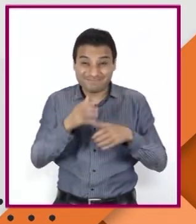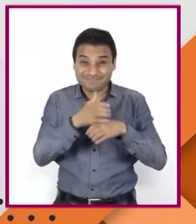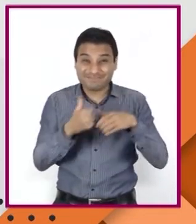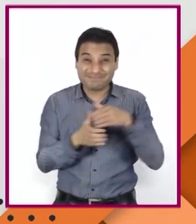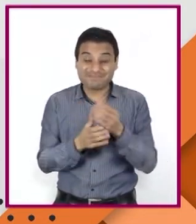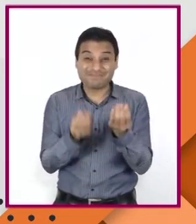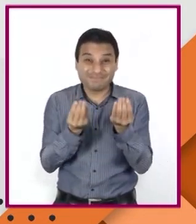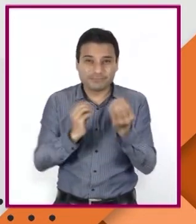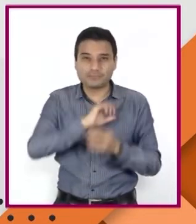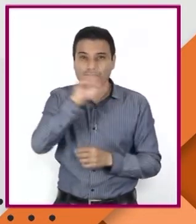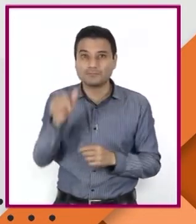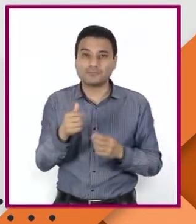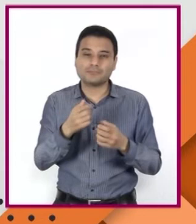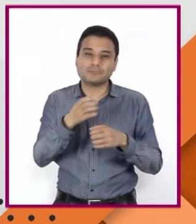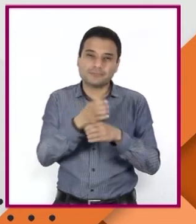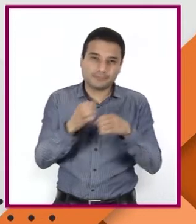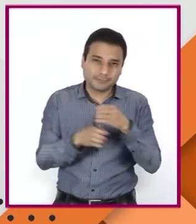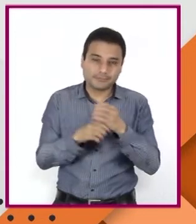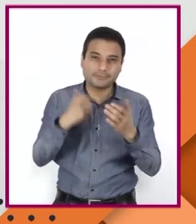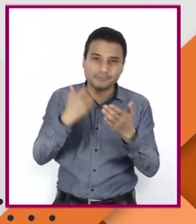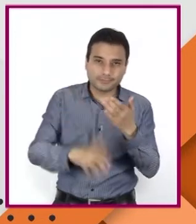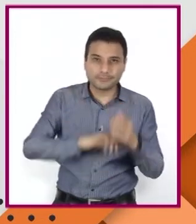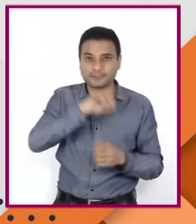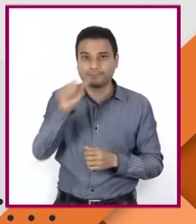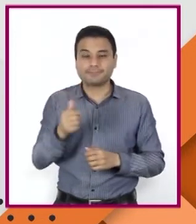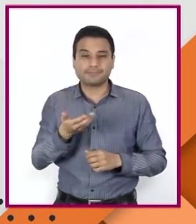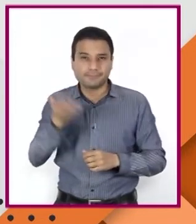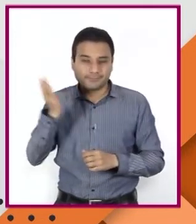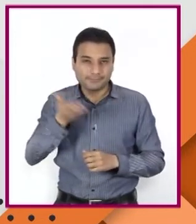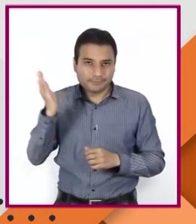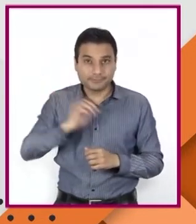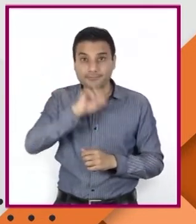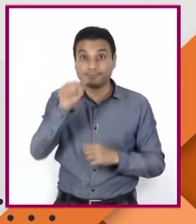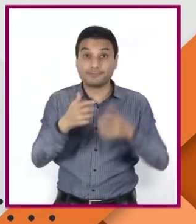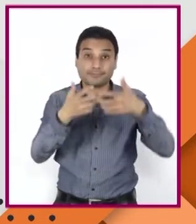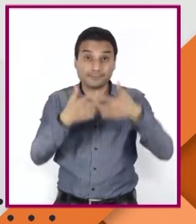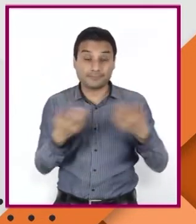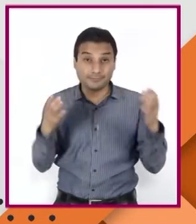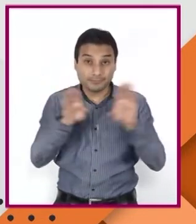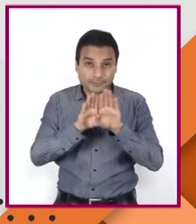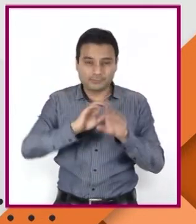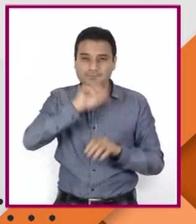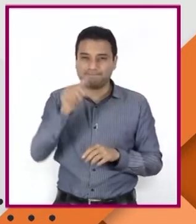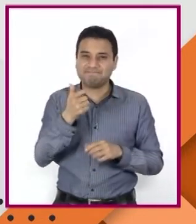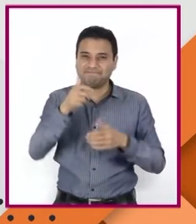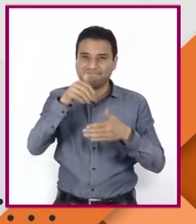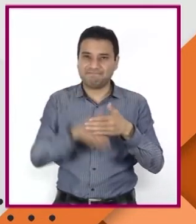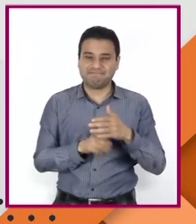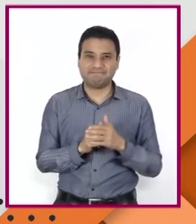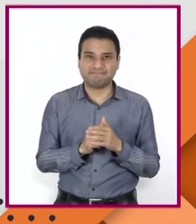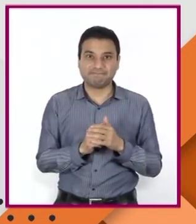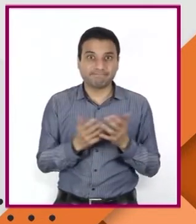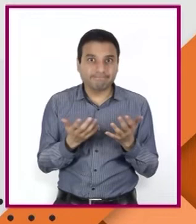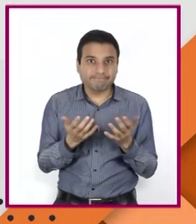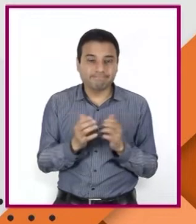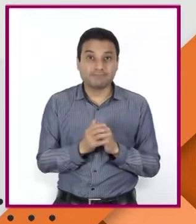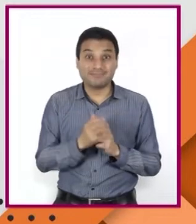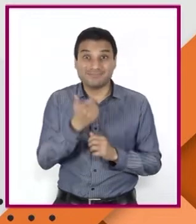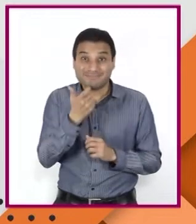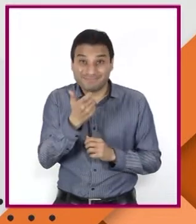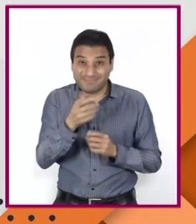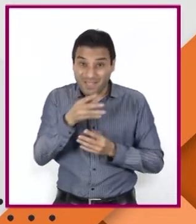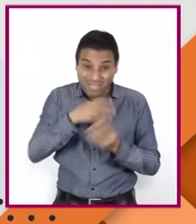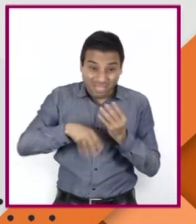precios, despidos, cierre de empresas, desempleo y crisis financiera. Pronto, la crisis se extendió